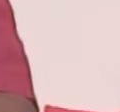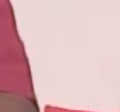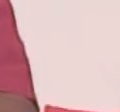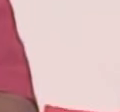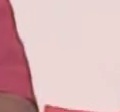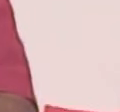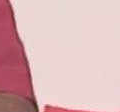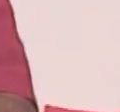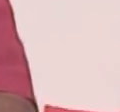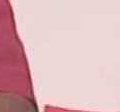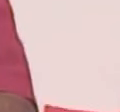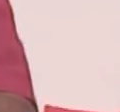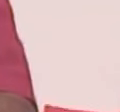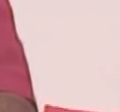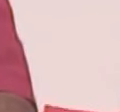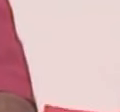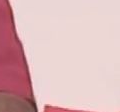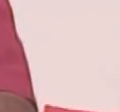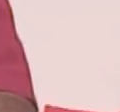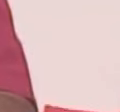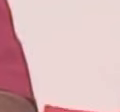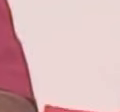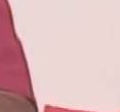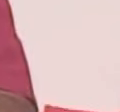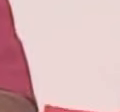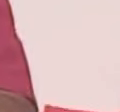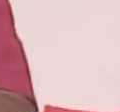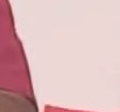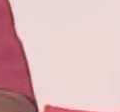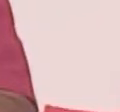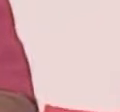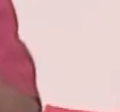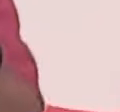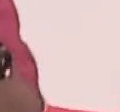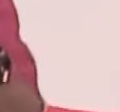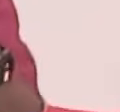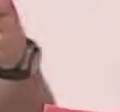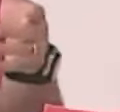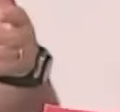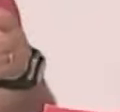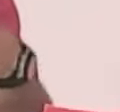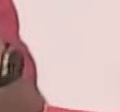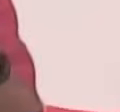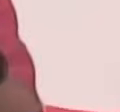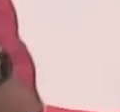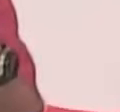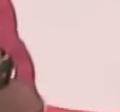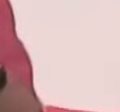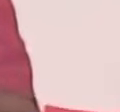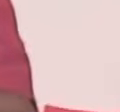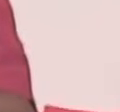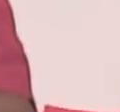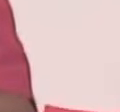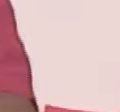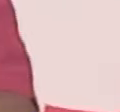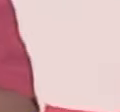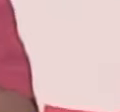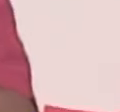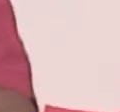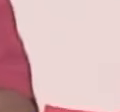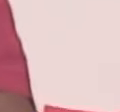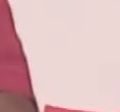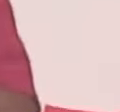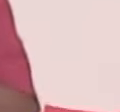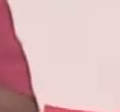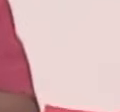de argumentos y de claridad política. Quien antes no creía en Barbados, ahora dice que Barbados ha cumplido todos